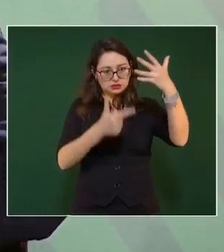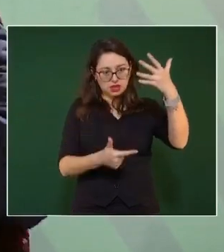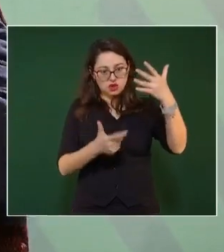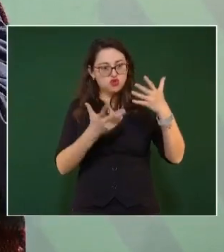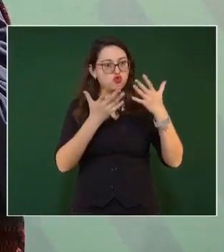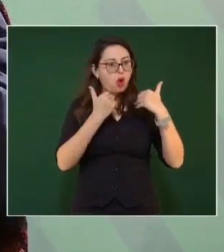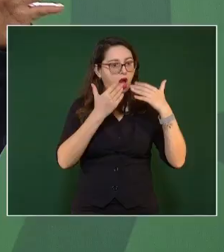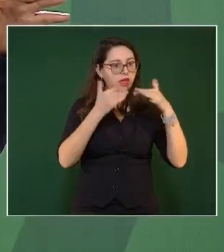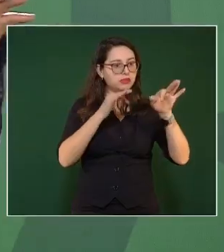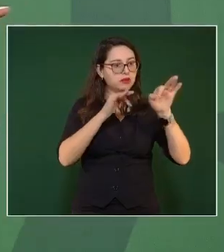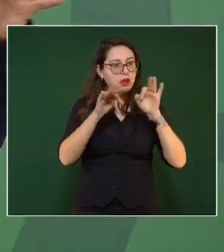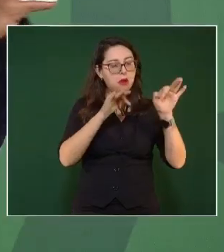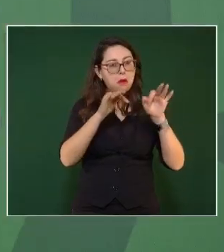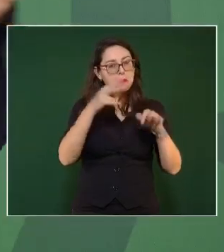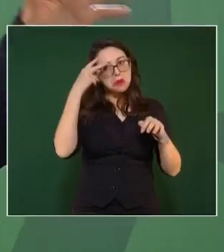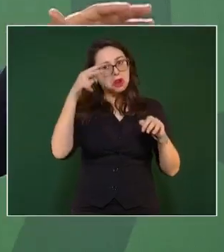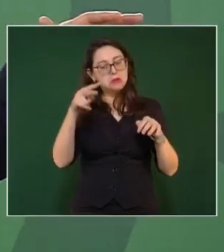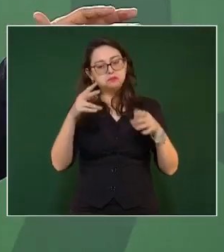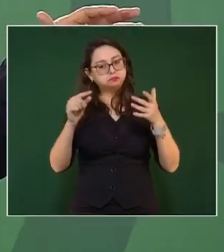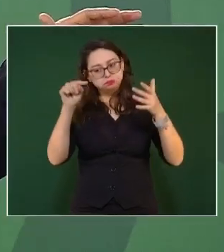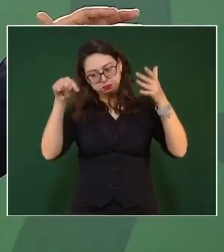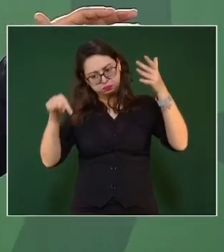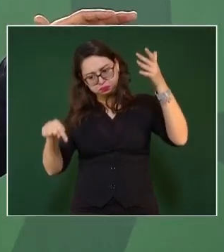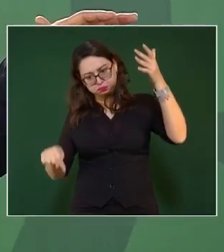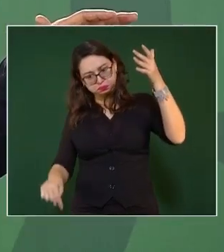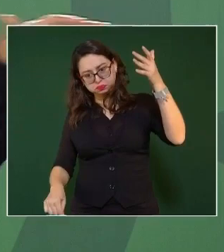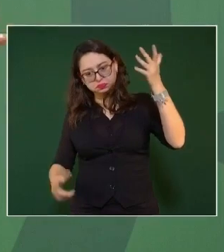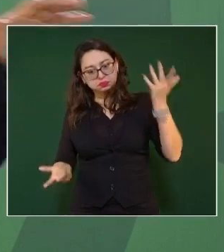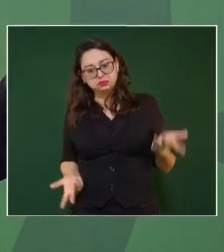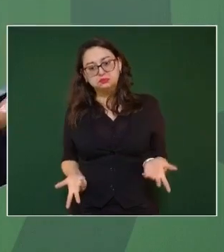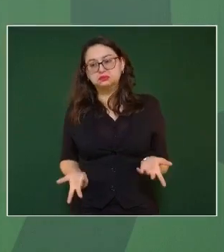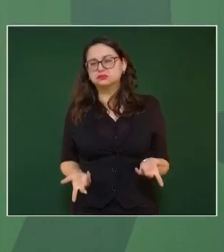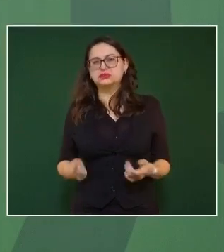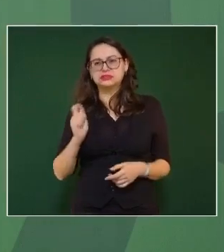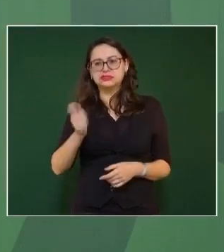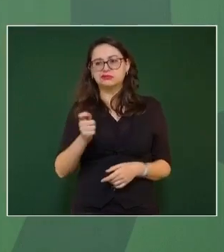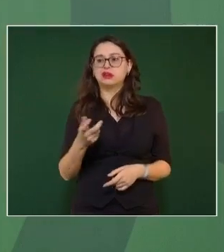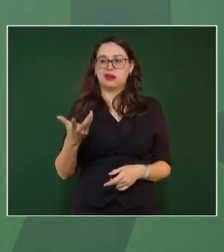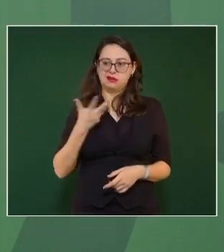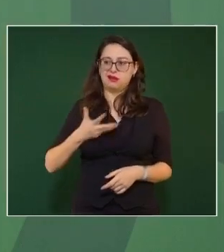Ya casi hay pleno empleo en el país.